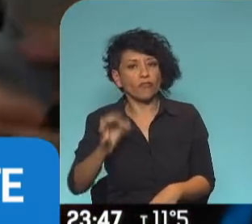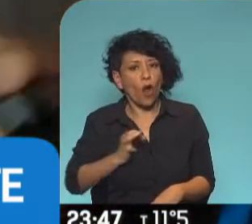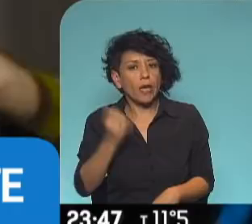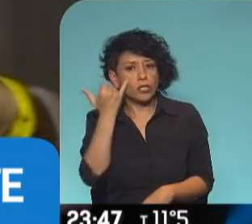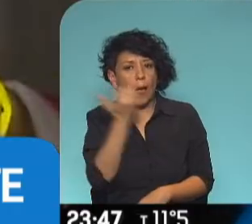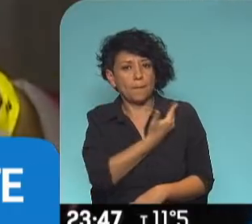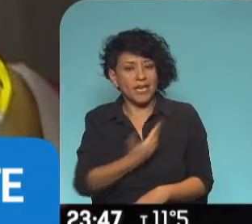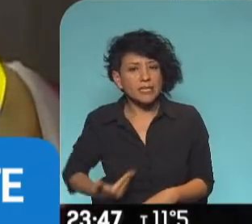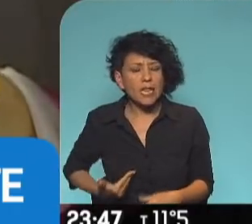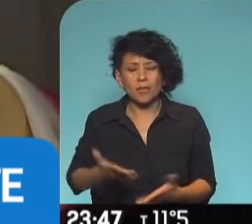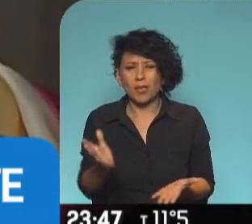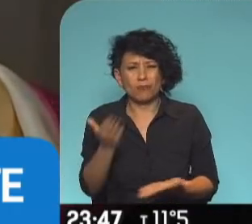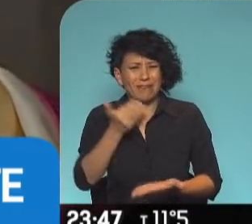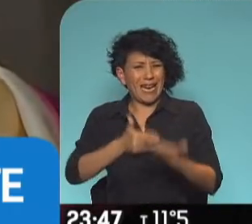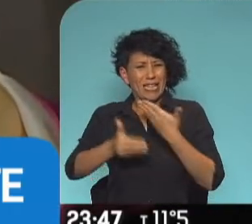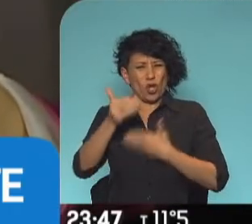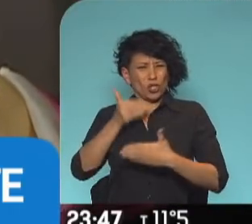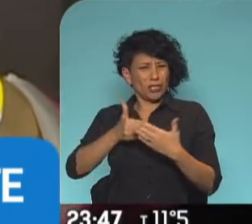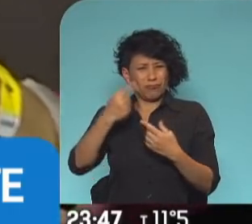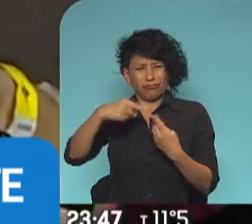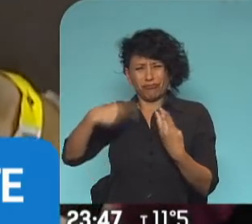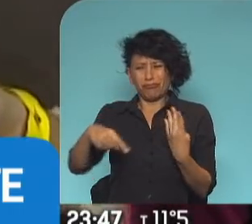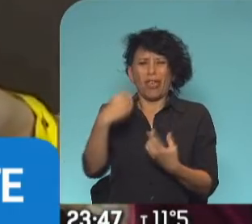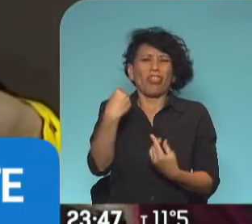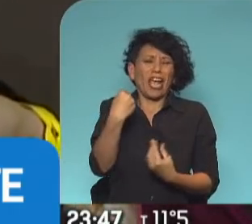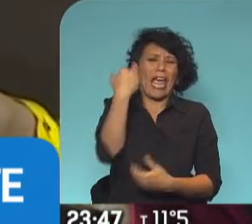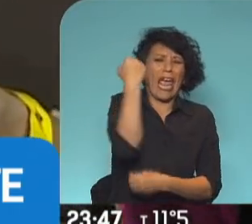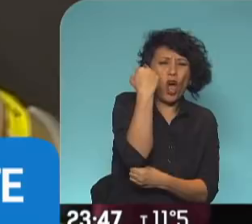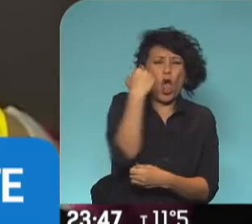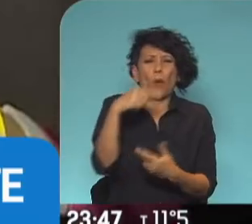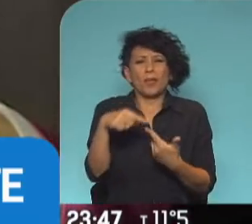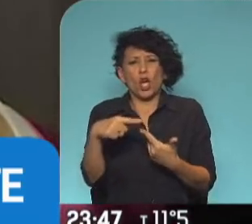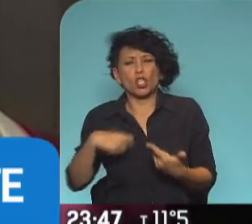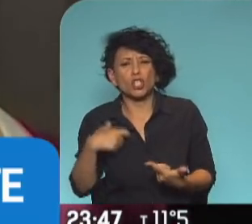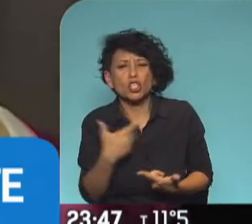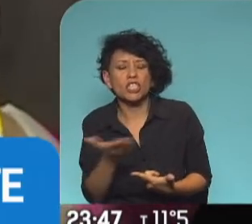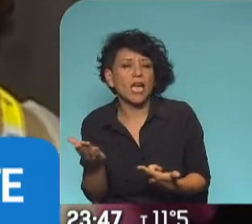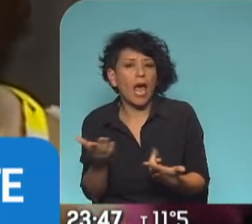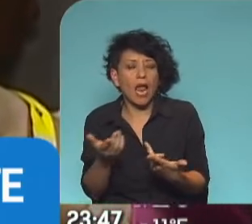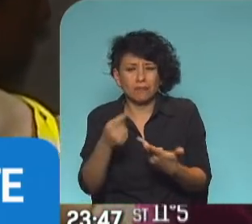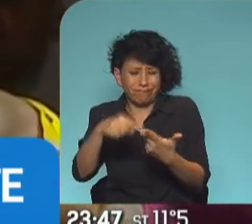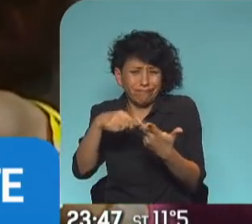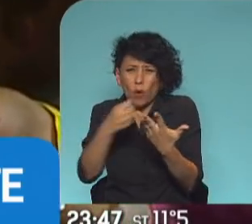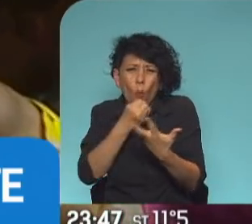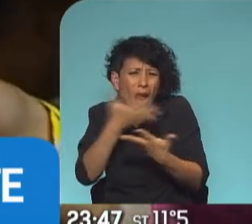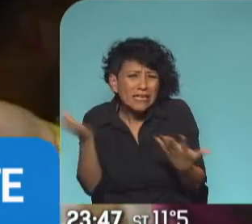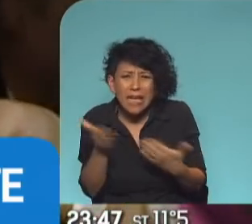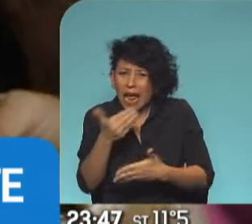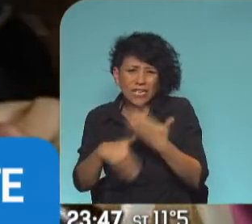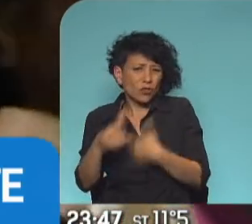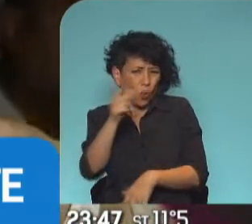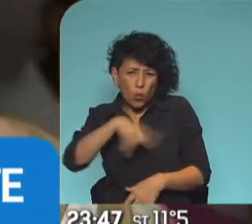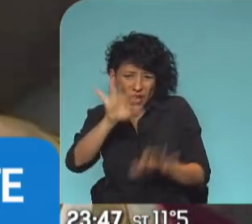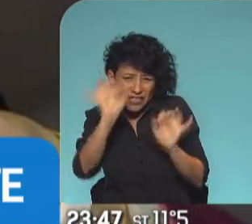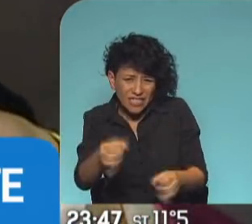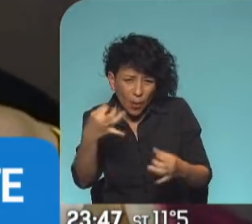con retrocesos en lo económico, en lo social, en cualquier indicador que uno quiera tomar, usted lo sabe muy bien. la caída